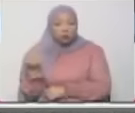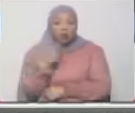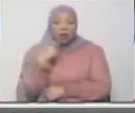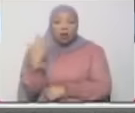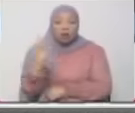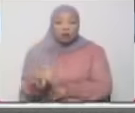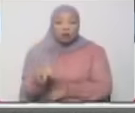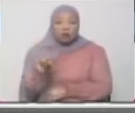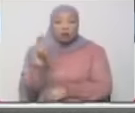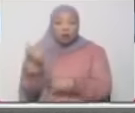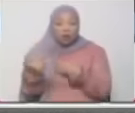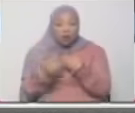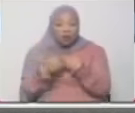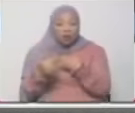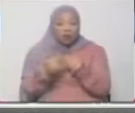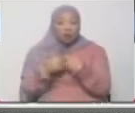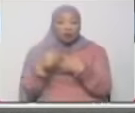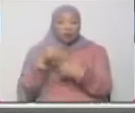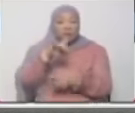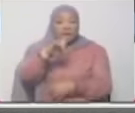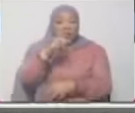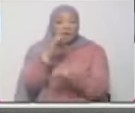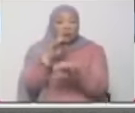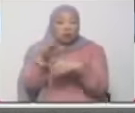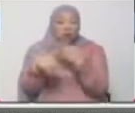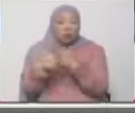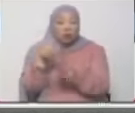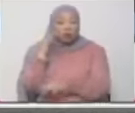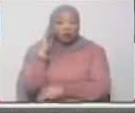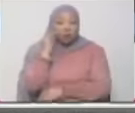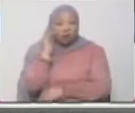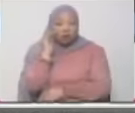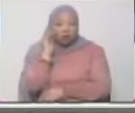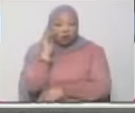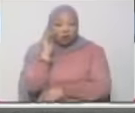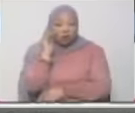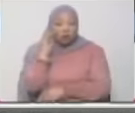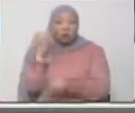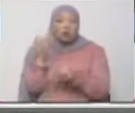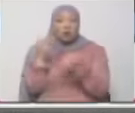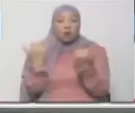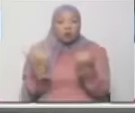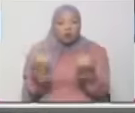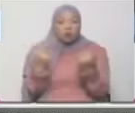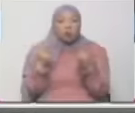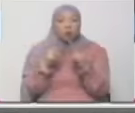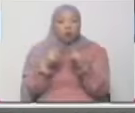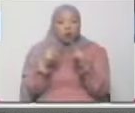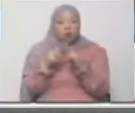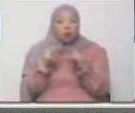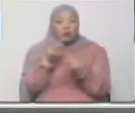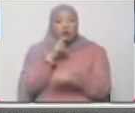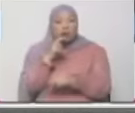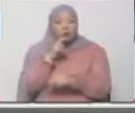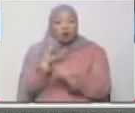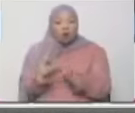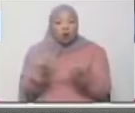altamente atacadas desde las redes sociales. Todavía la generación de oro no, porque con la generación de oro nació el